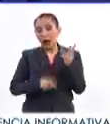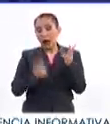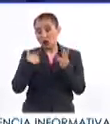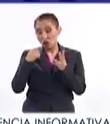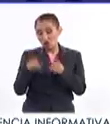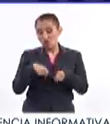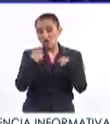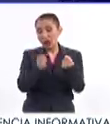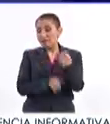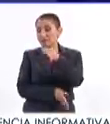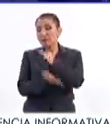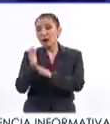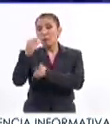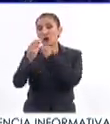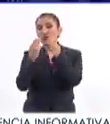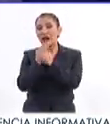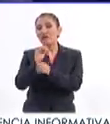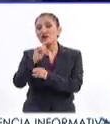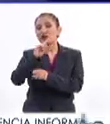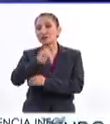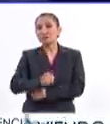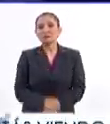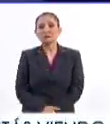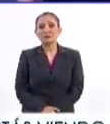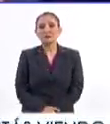cuales obtuvieron su lugar en el Mundial de FIRST.